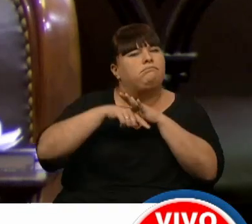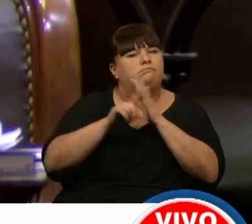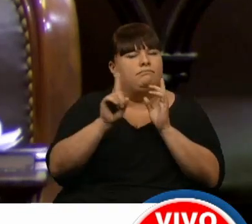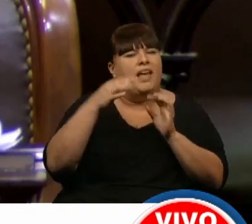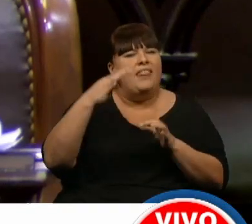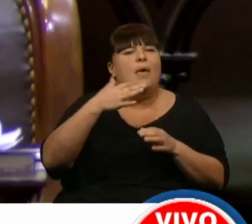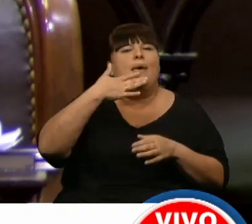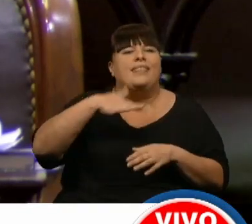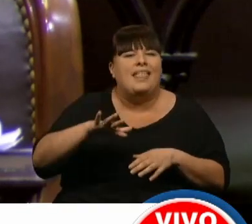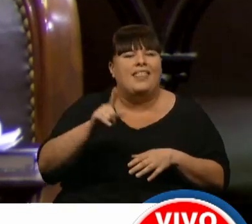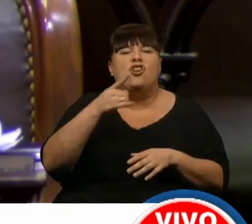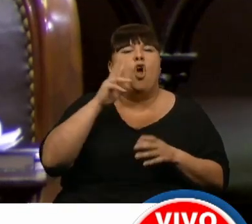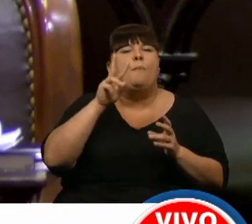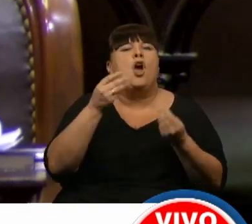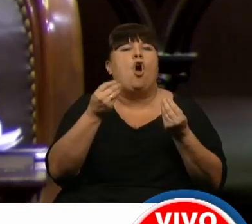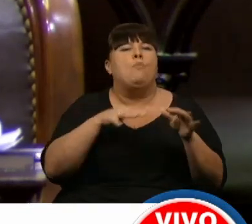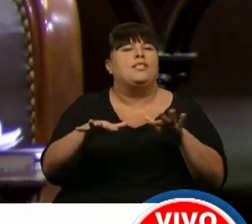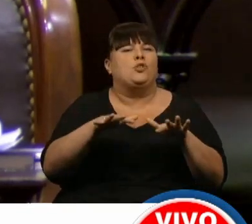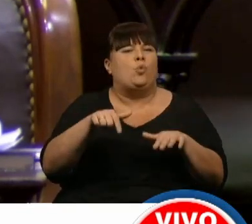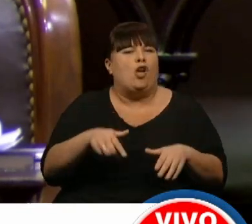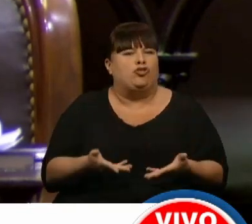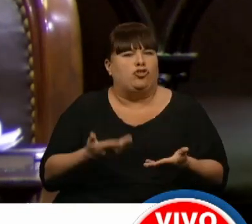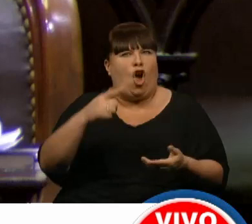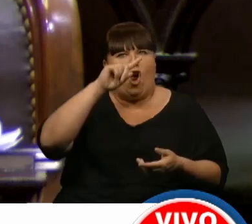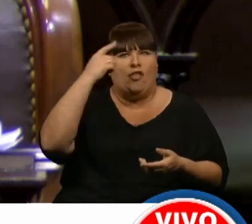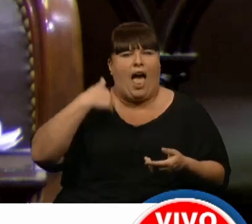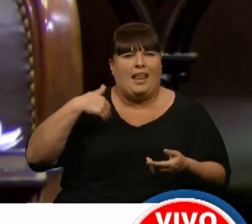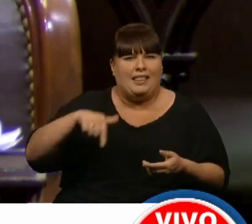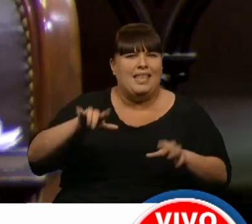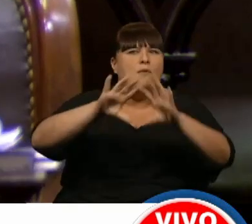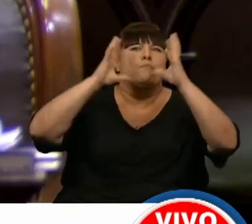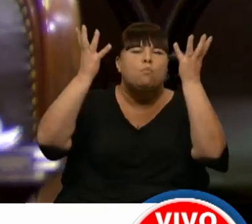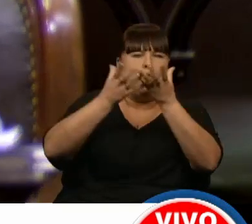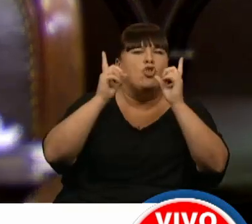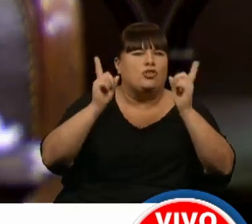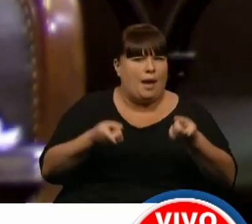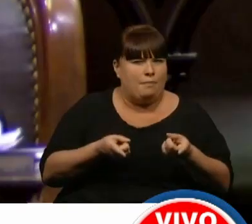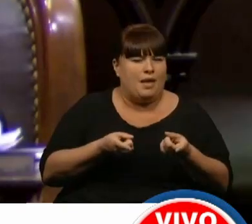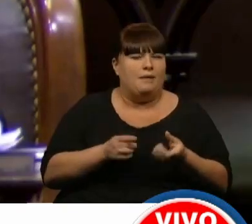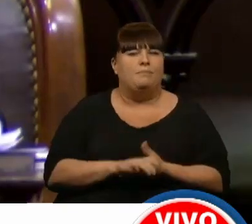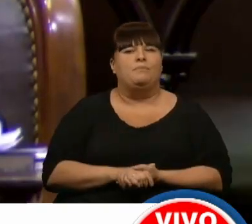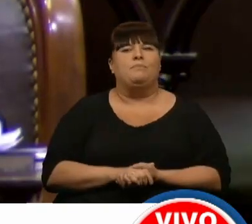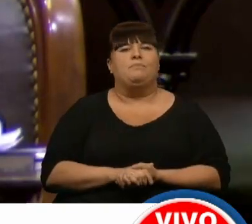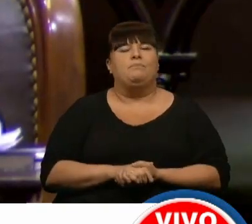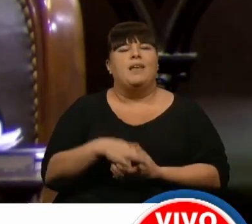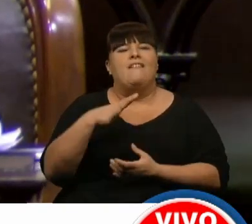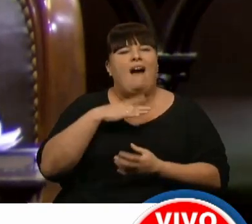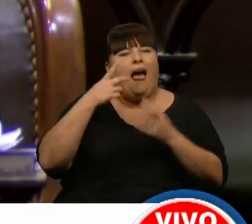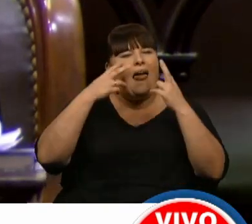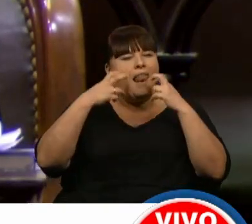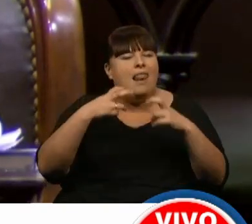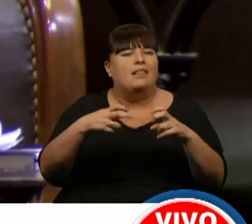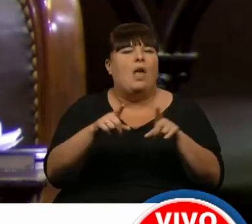si no se entiende o no se mira el contexto nacional e internacional, si no se